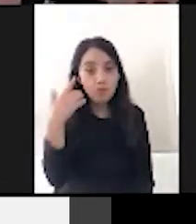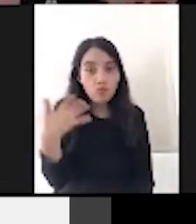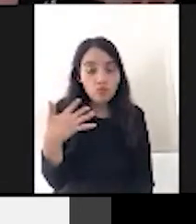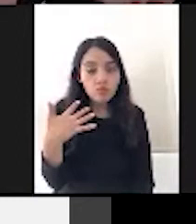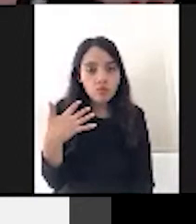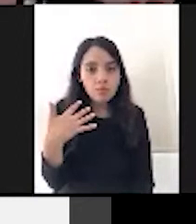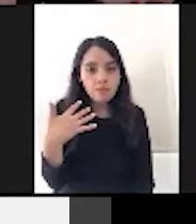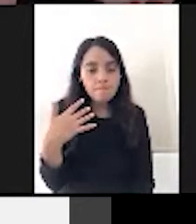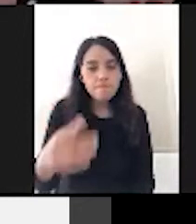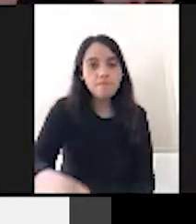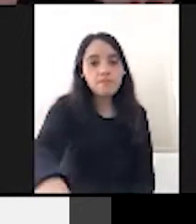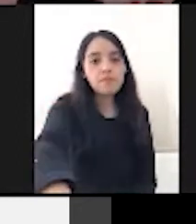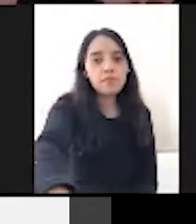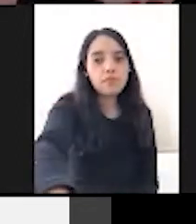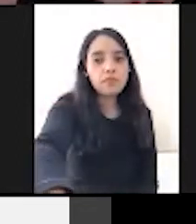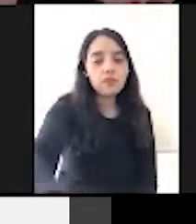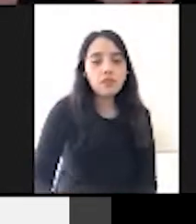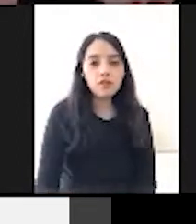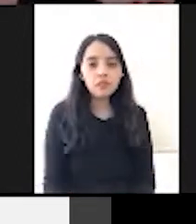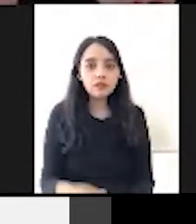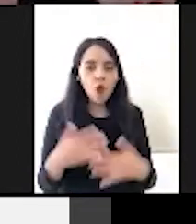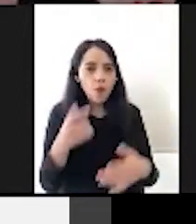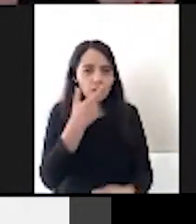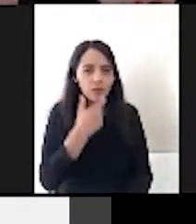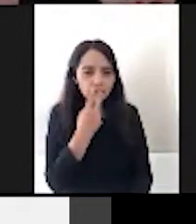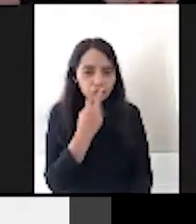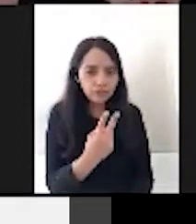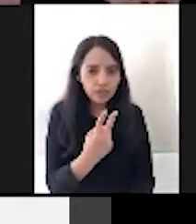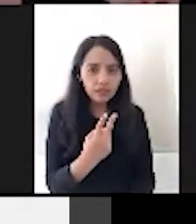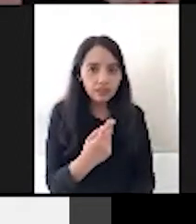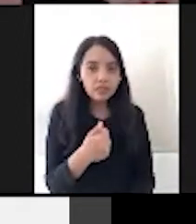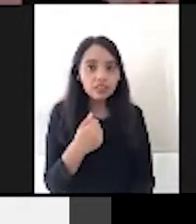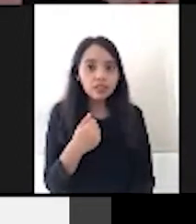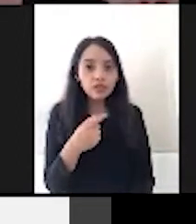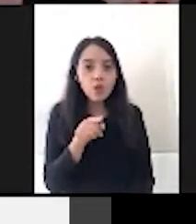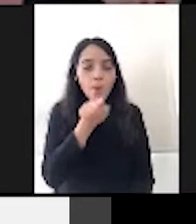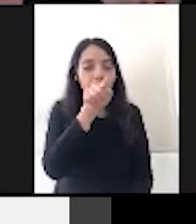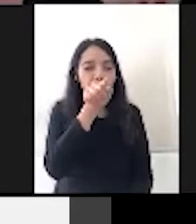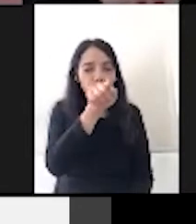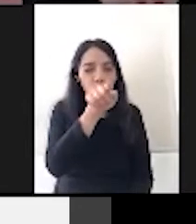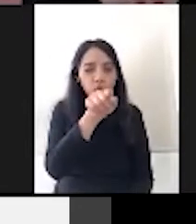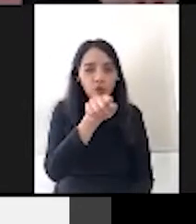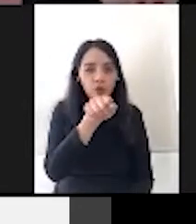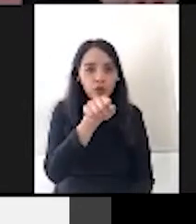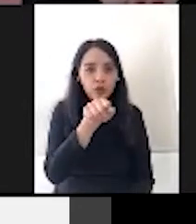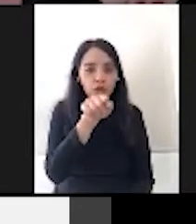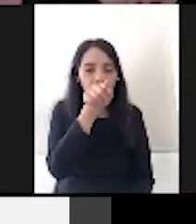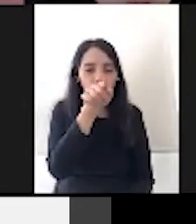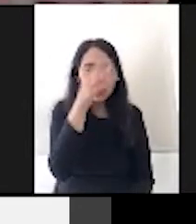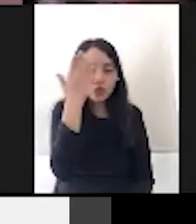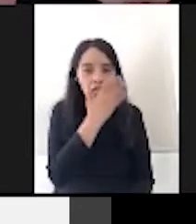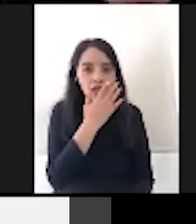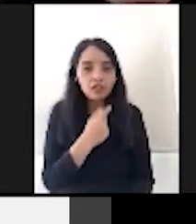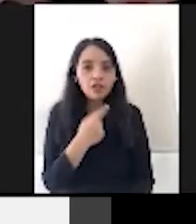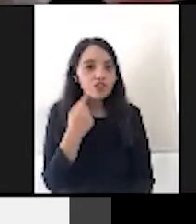como caricaturas de cómo ve una persona con pérdida de visión central sitúan acá un punto negro, ya, al centro. Y las personas no ven puntos negros, sino